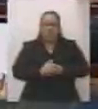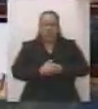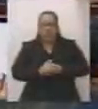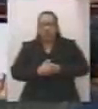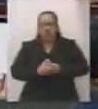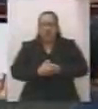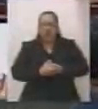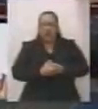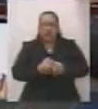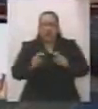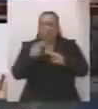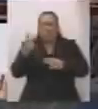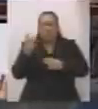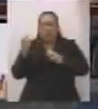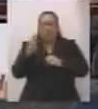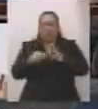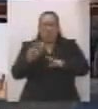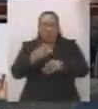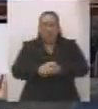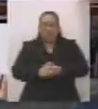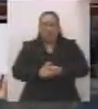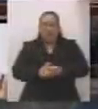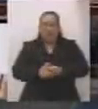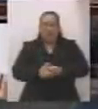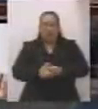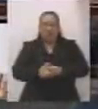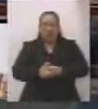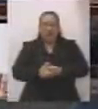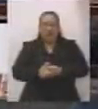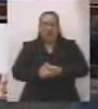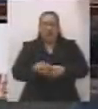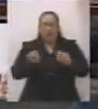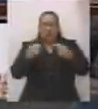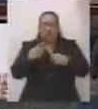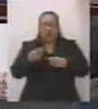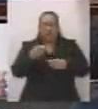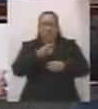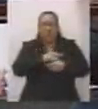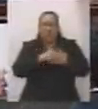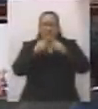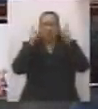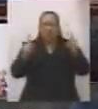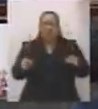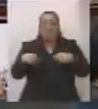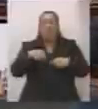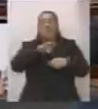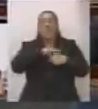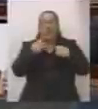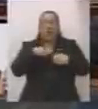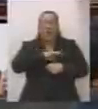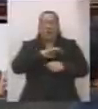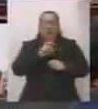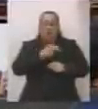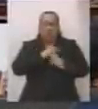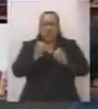su sesión del 22 de octubre del 2014, acordó otorgar la condecoración de la Medalla de Honor del